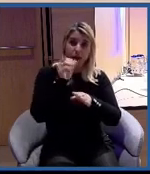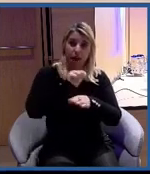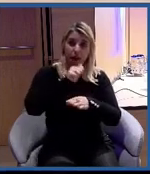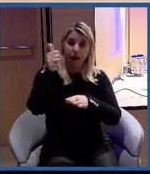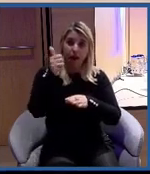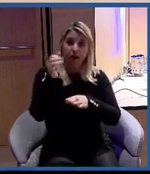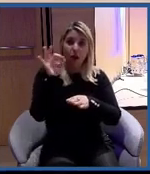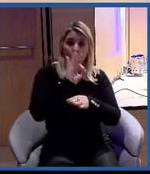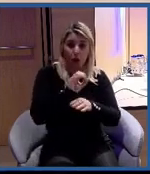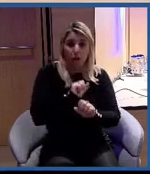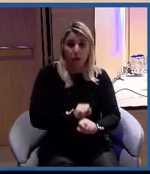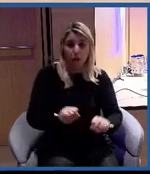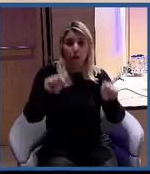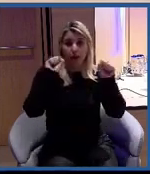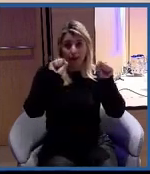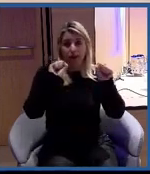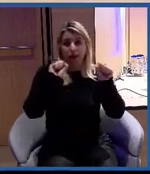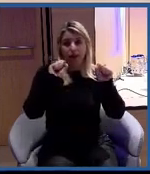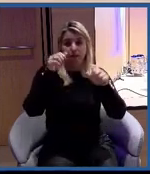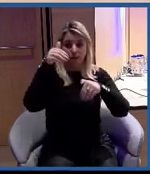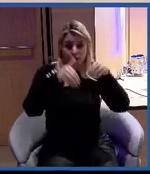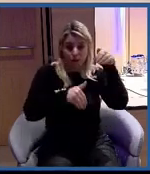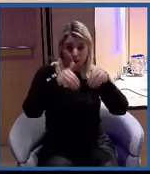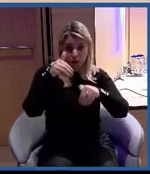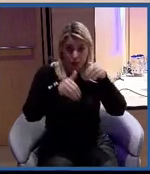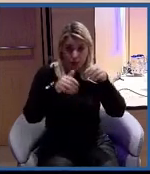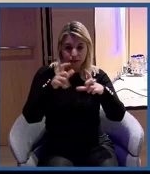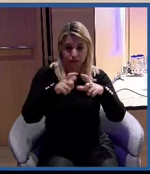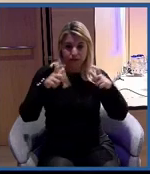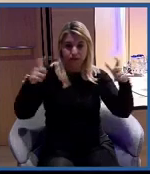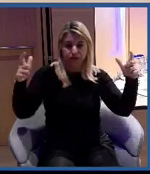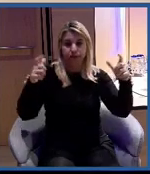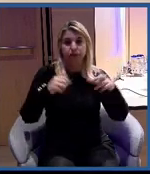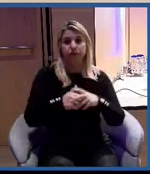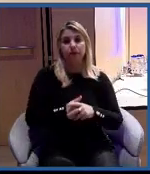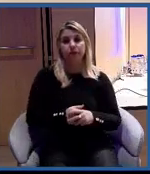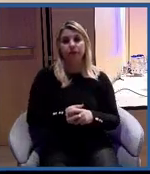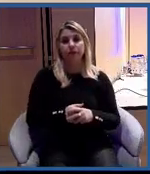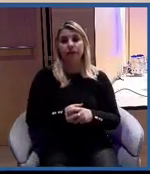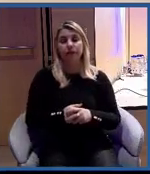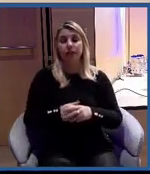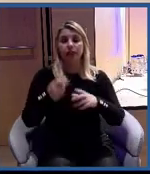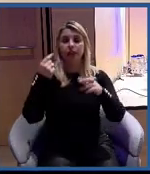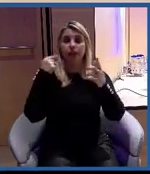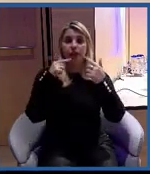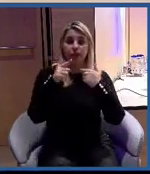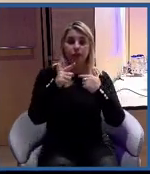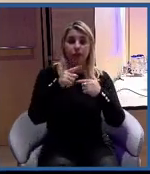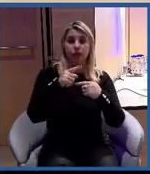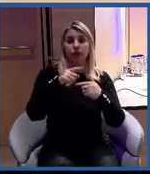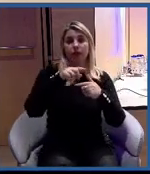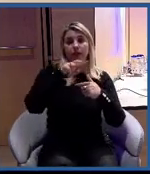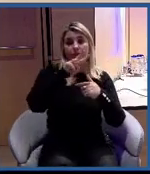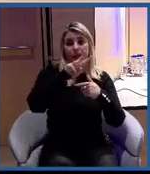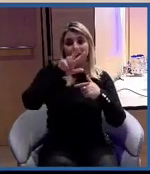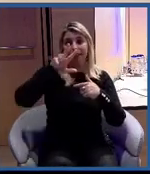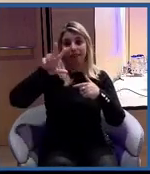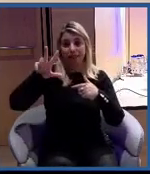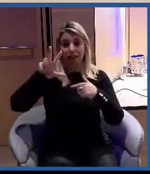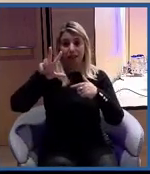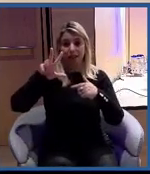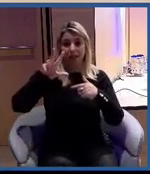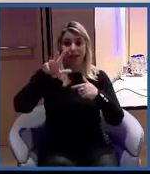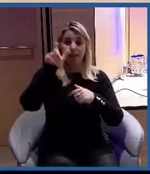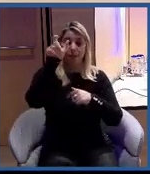por lo menos podían quitar ese voto a la campaña oficial tuvimos 23 candidatos también se